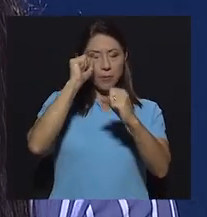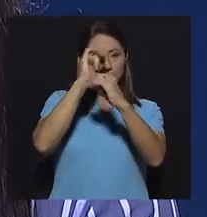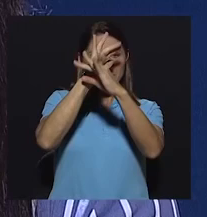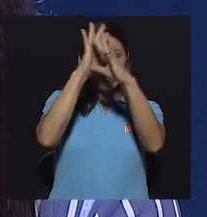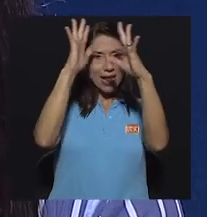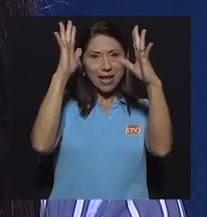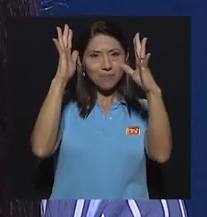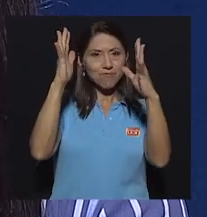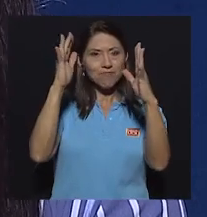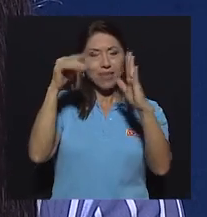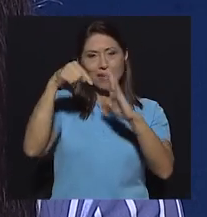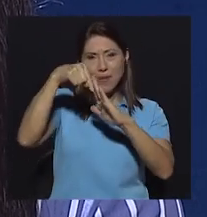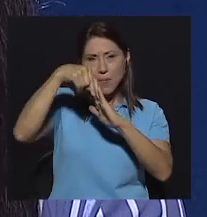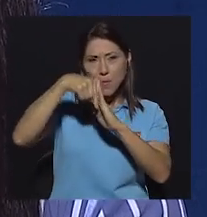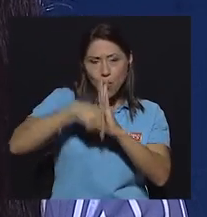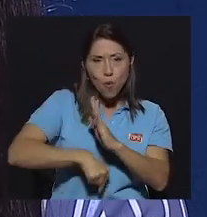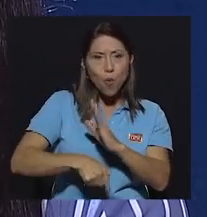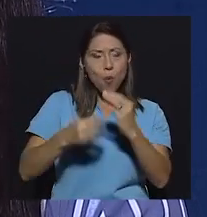tanto